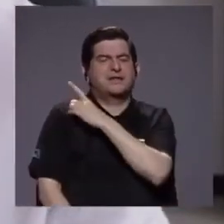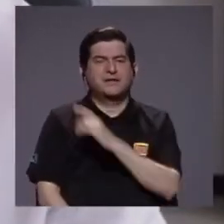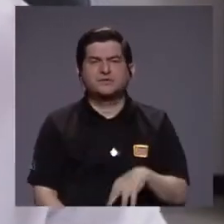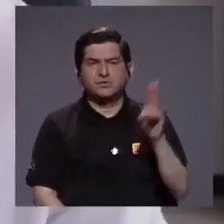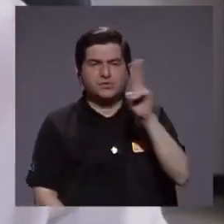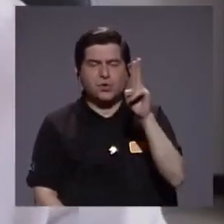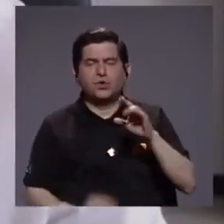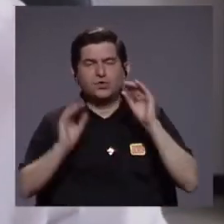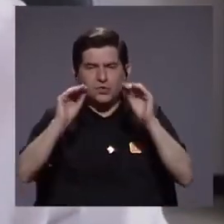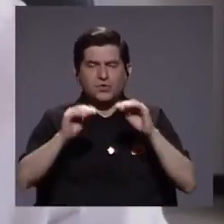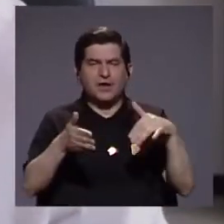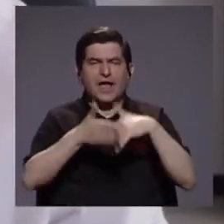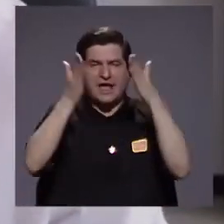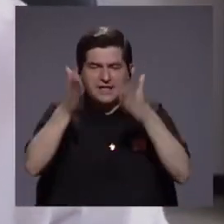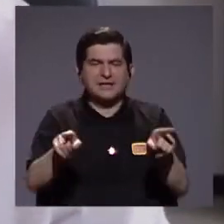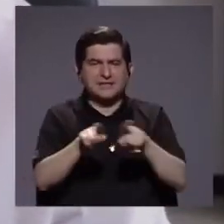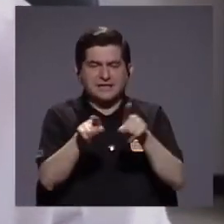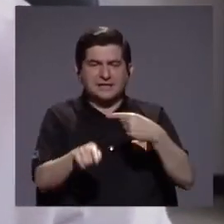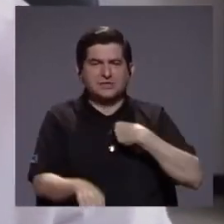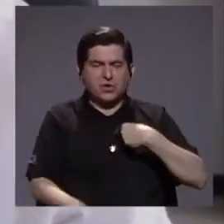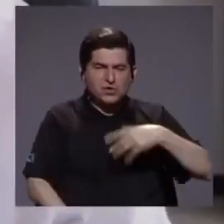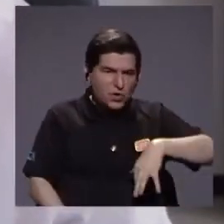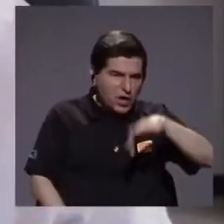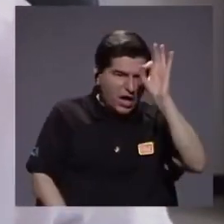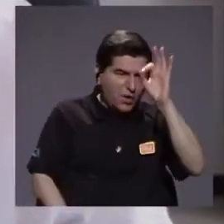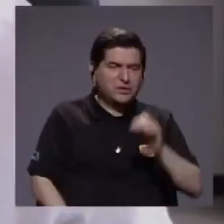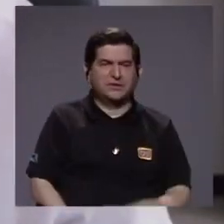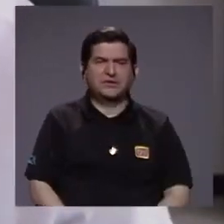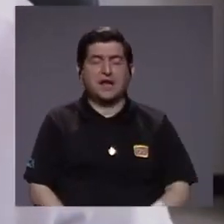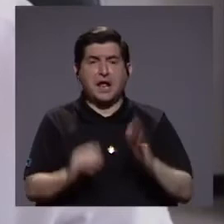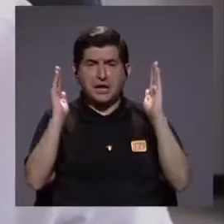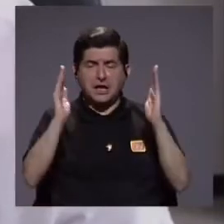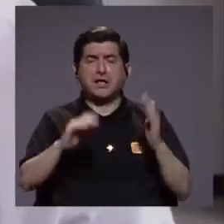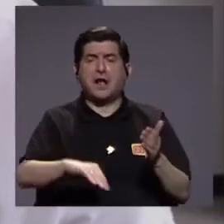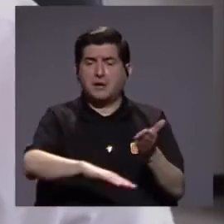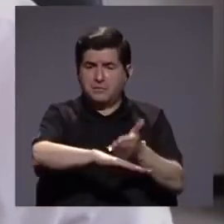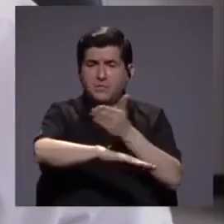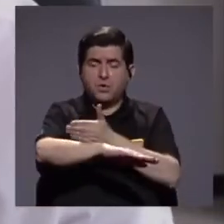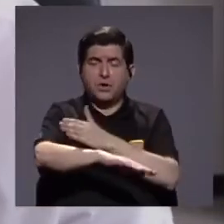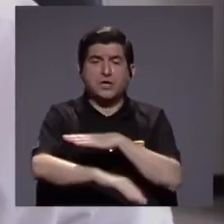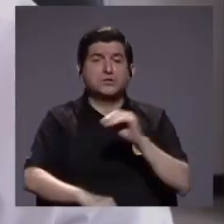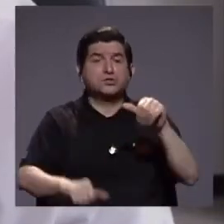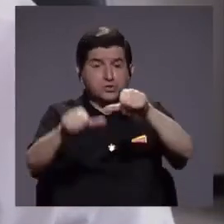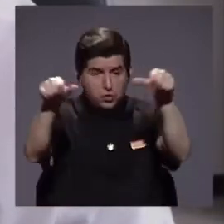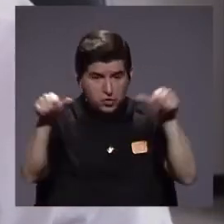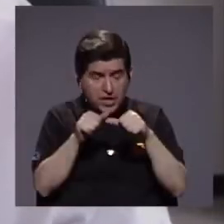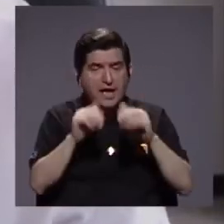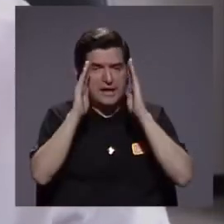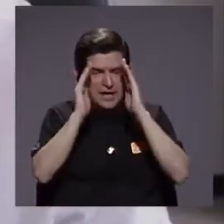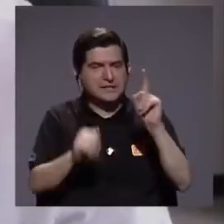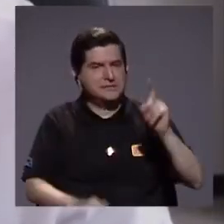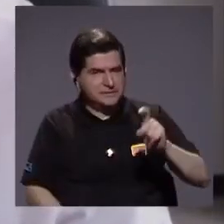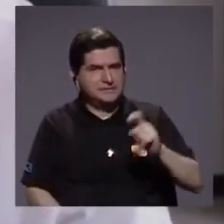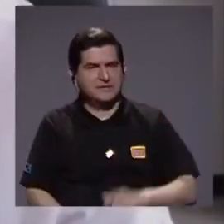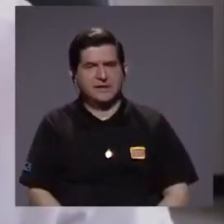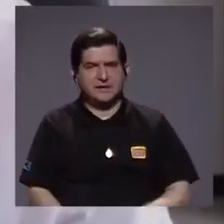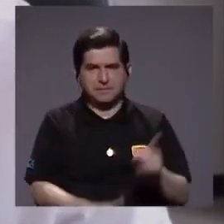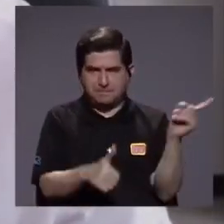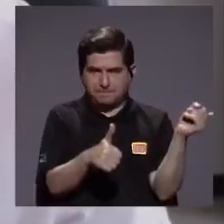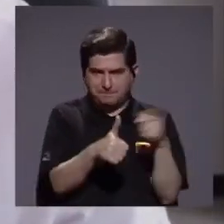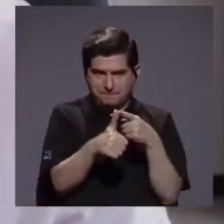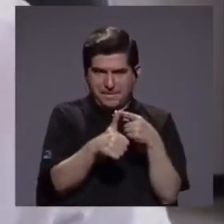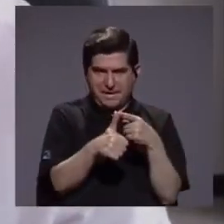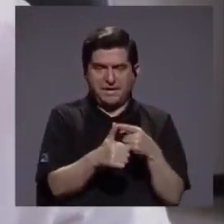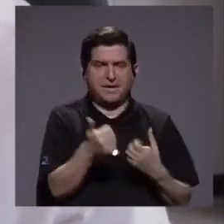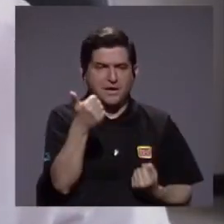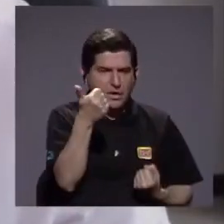académicas y estudiantes también, me he encontrado pues que hay grandes avances y grandes campos por abordar. El primero, sin duda, es